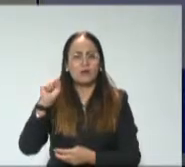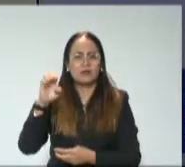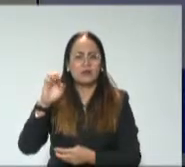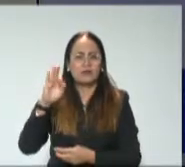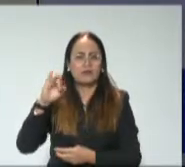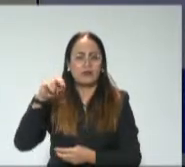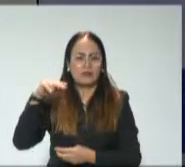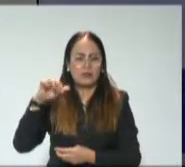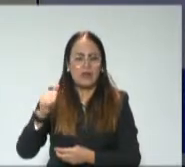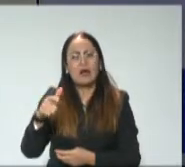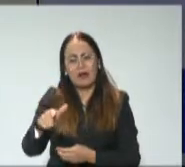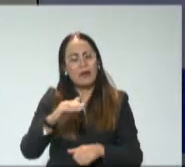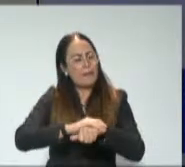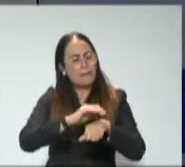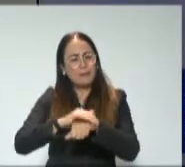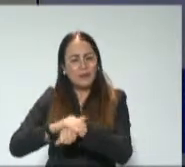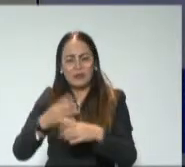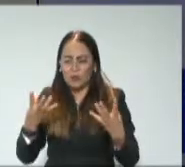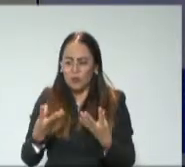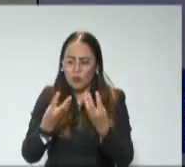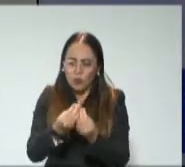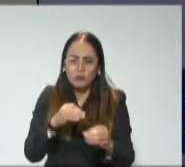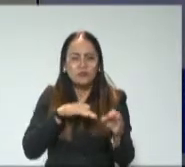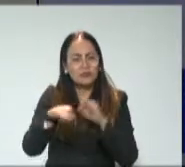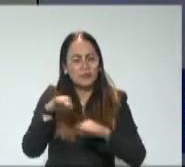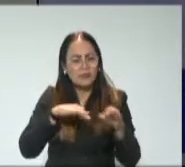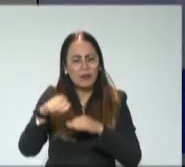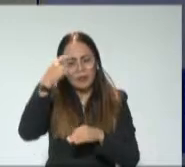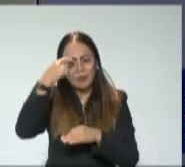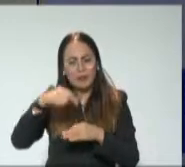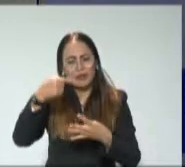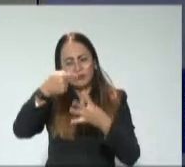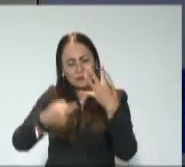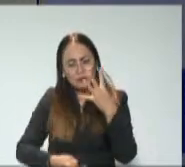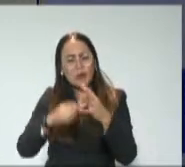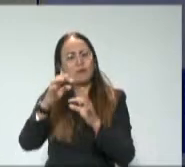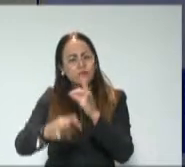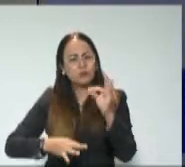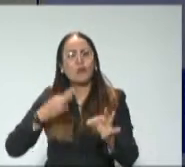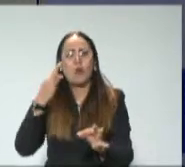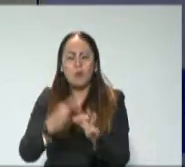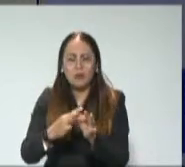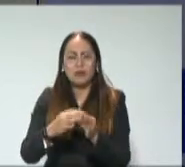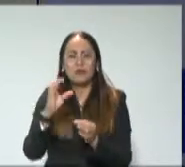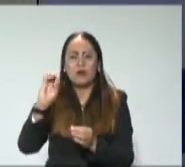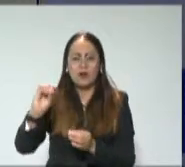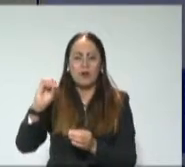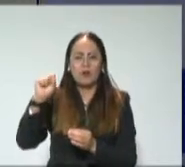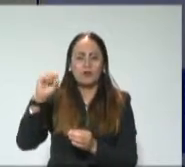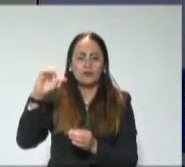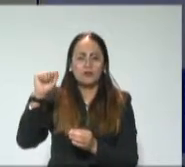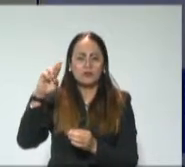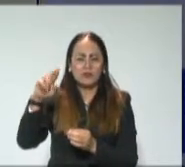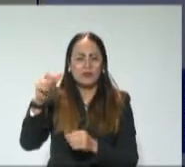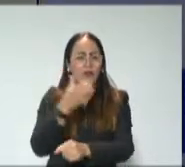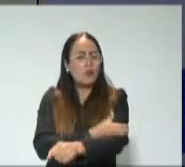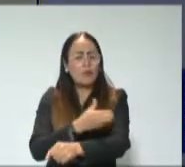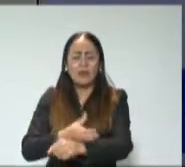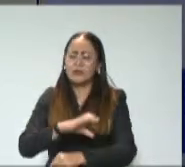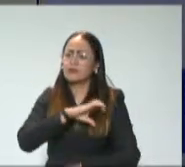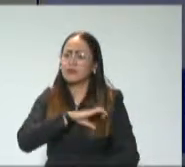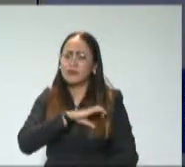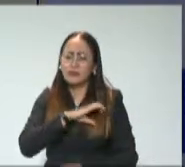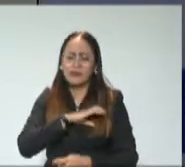amiga por todo el trabajo que hacemos juntos para que esto se pueda concretar Óscar guerra Ford compañero querido